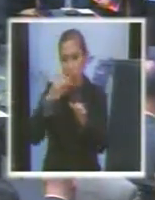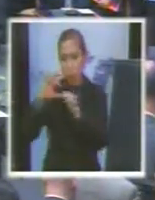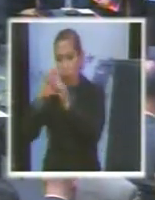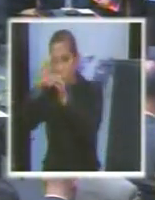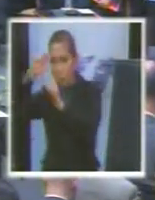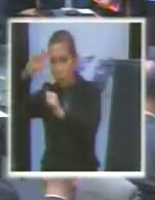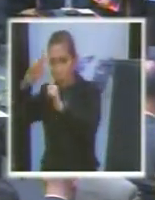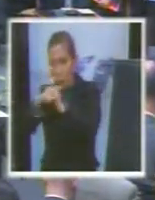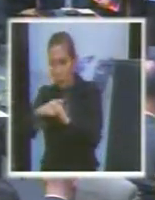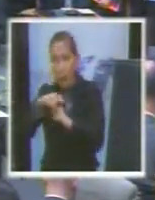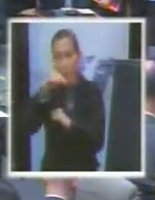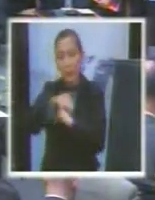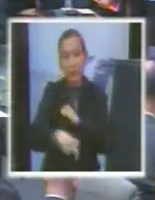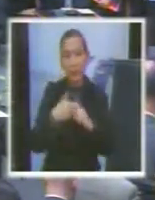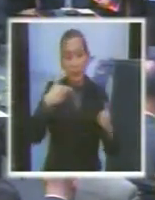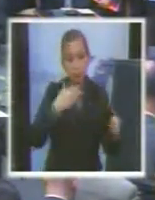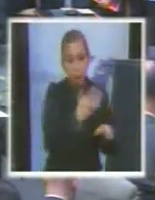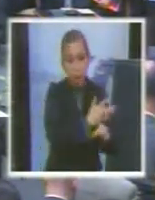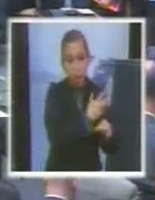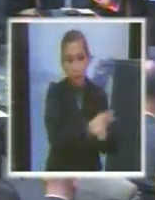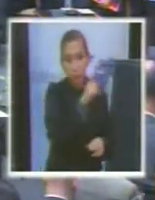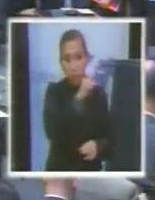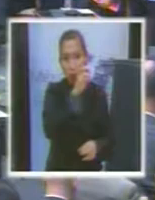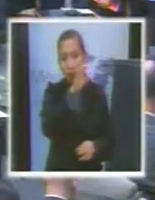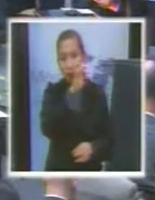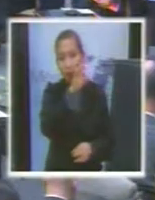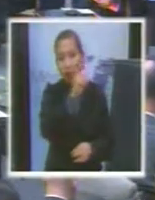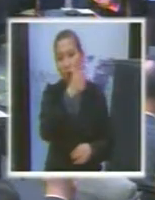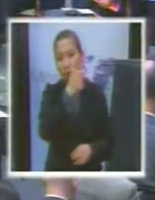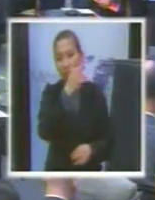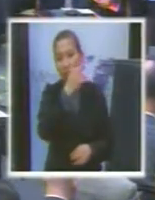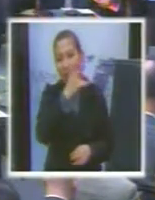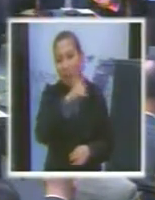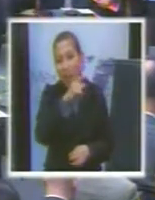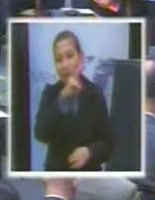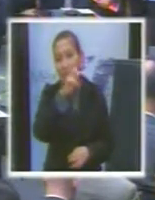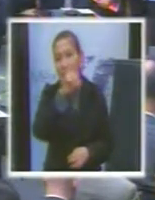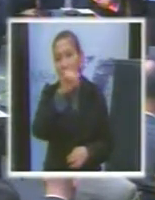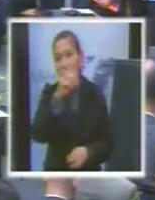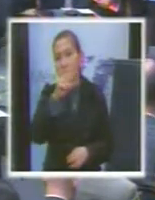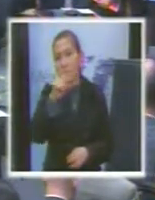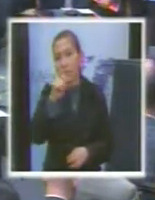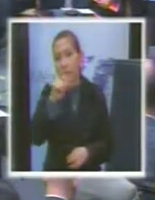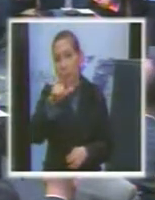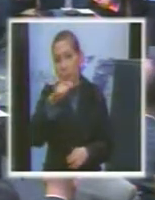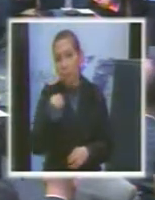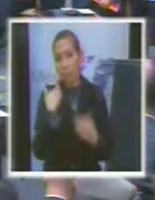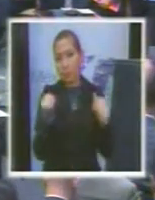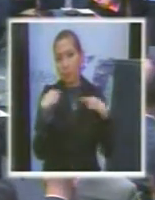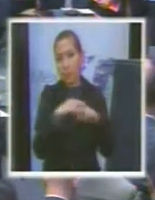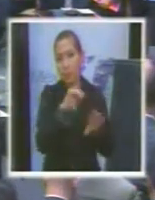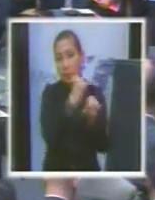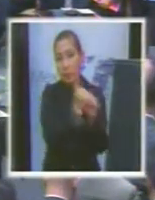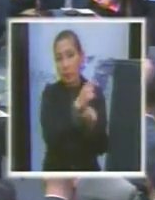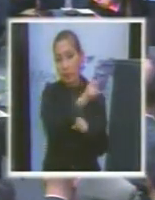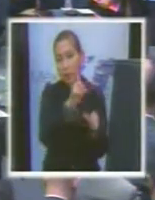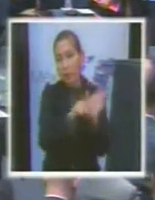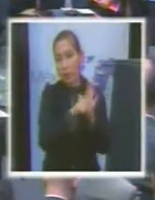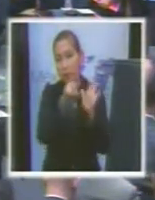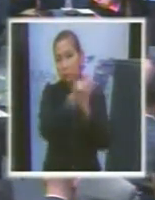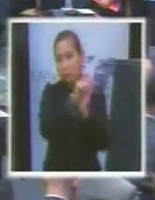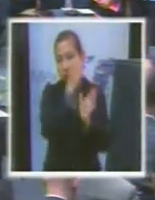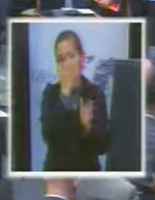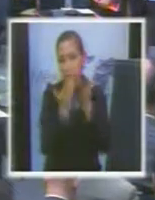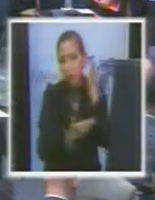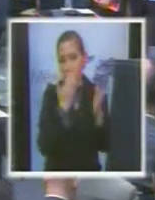Europea. Nos acompaña el doctor Francisco Gil Villegas Montiel, profesor e investigador del Departamento de